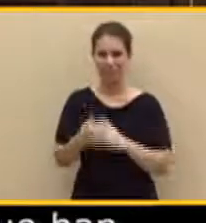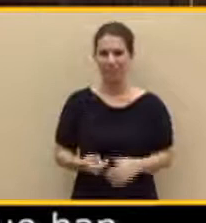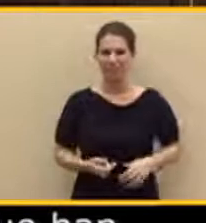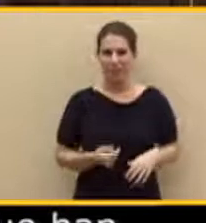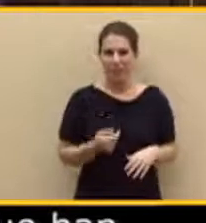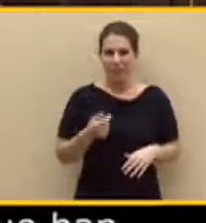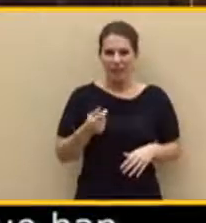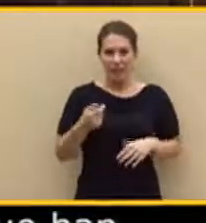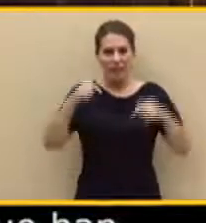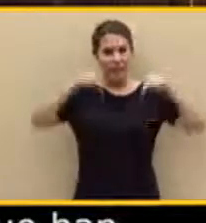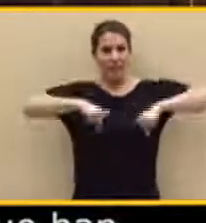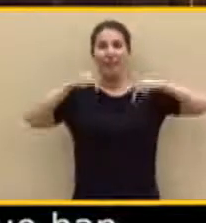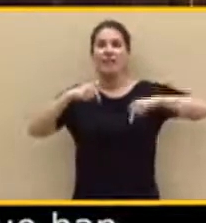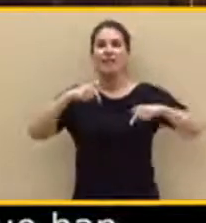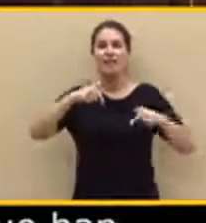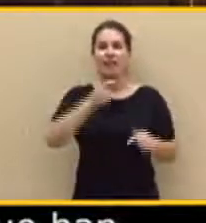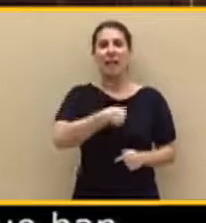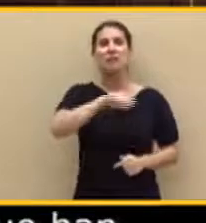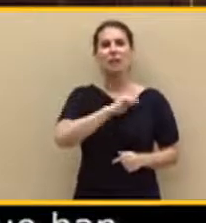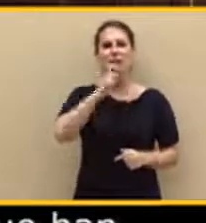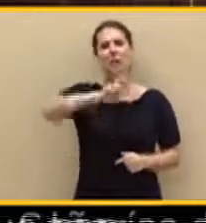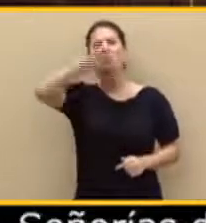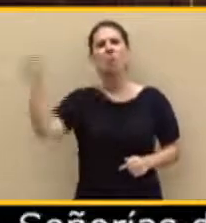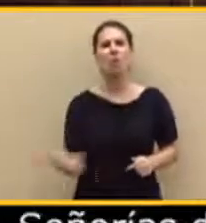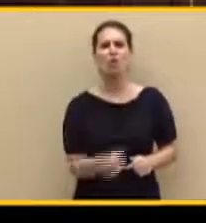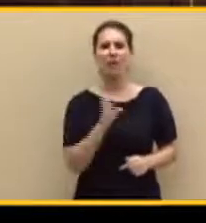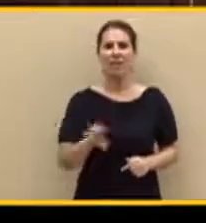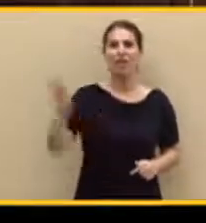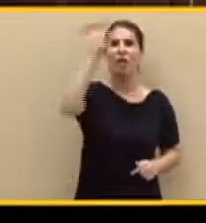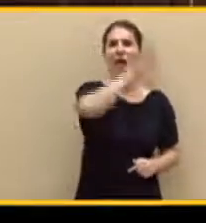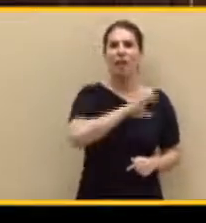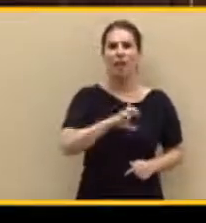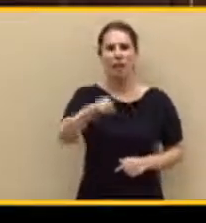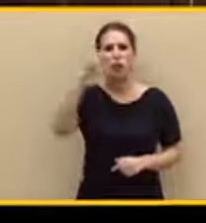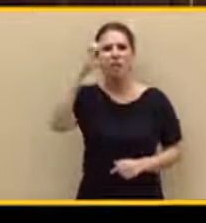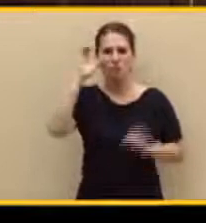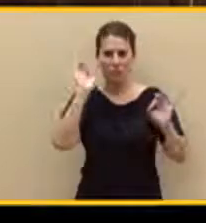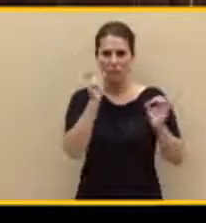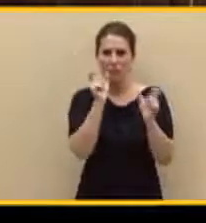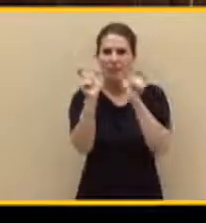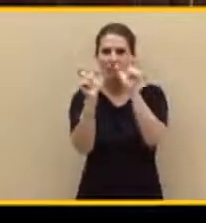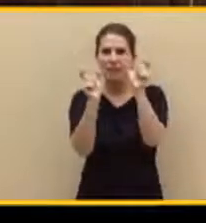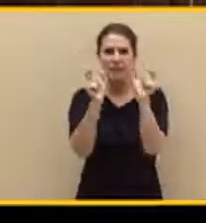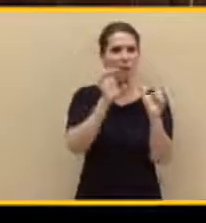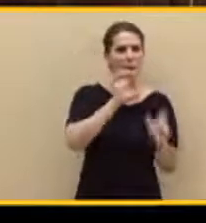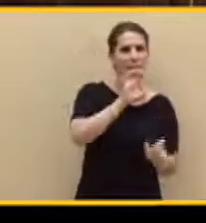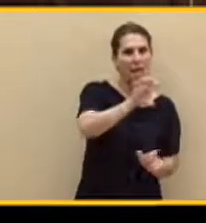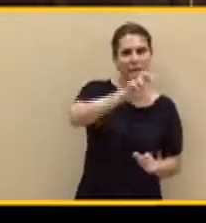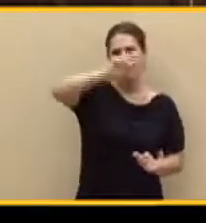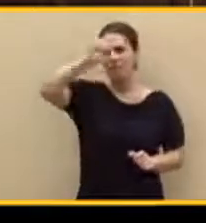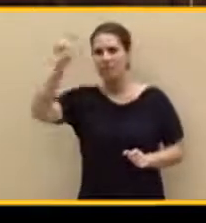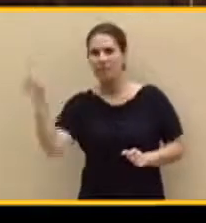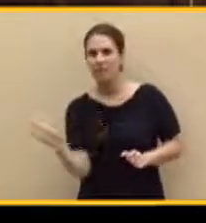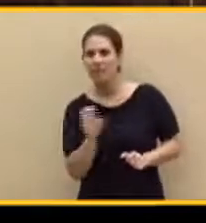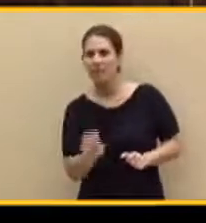un país plurinacional. Escúchenlo con toda la calma. País plurinacional, señorías. Un país de